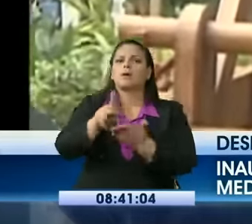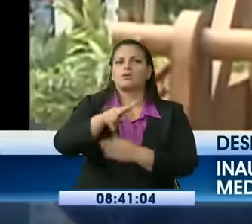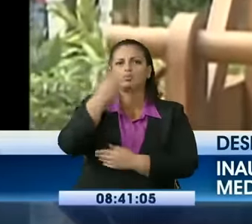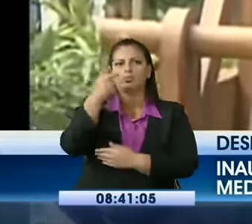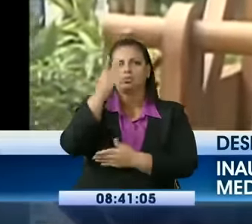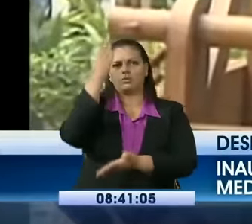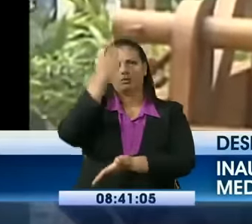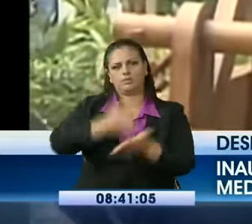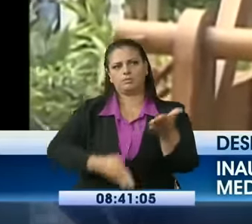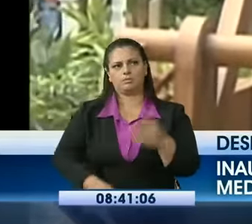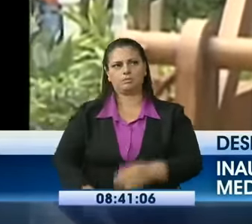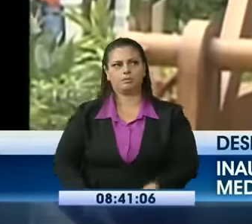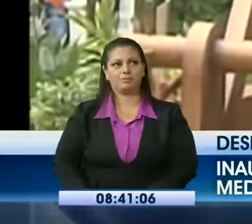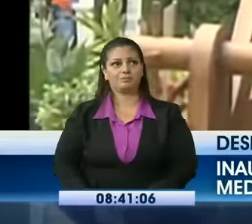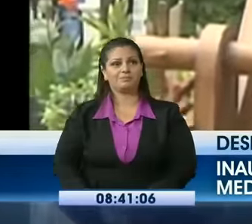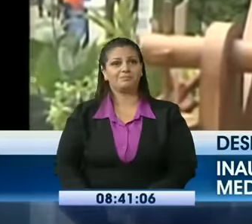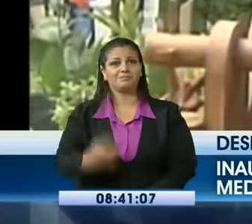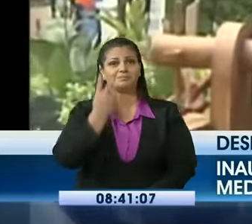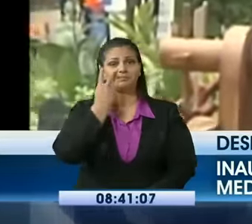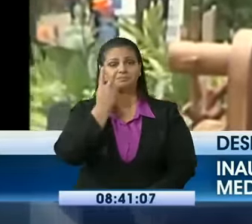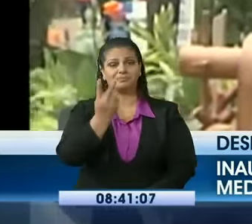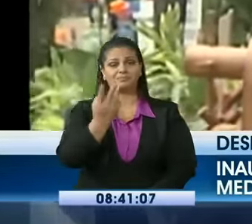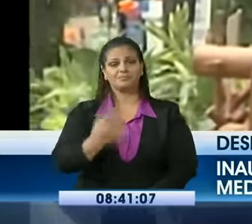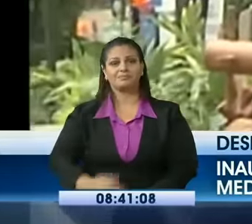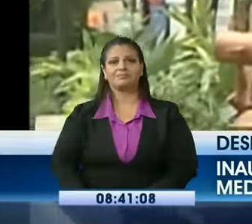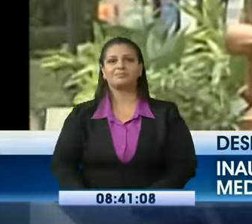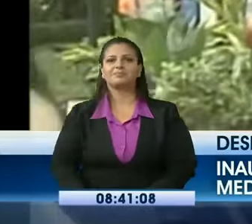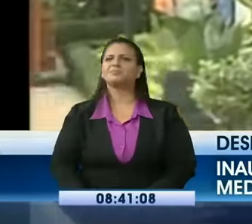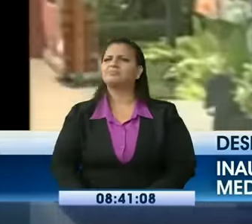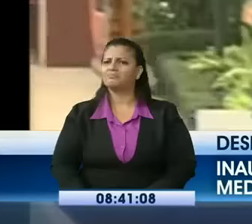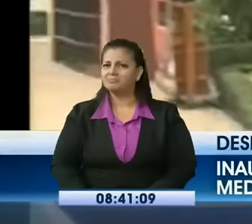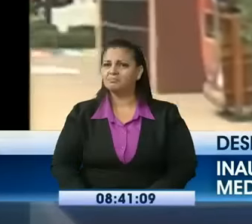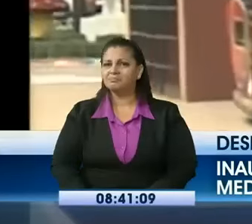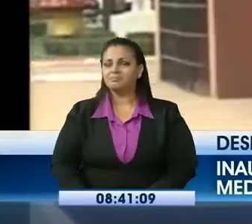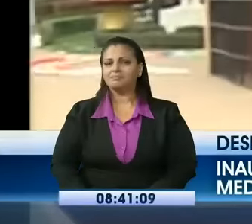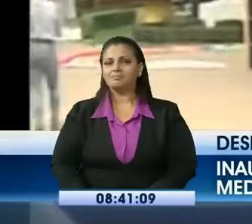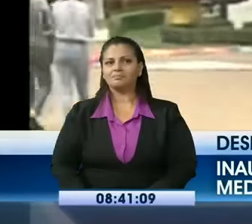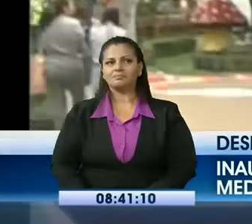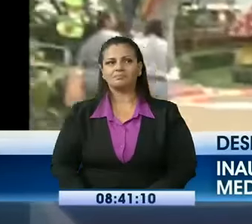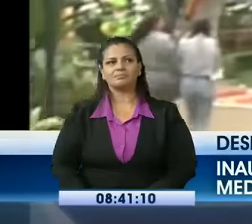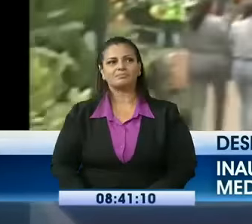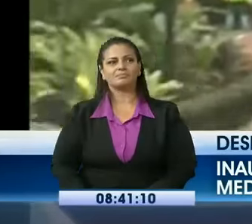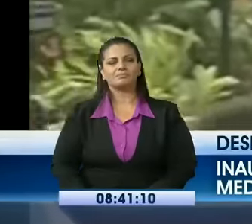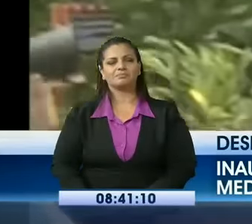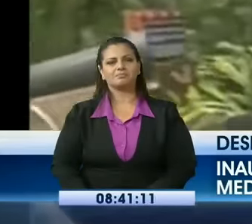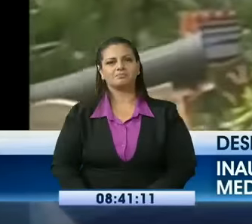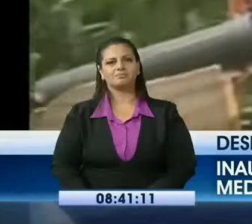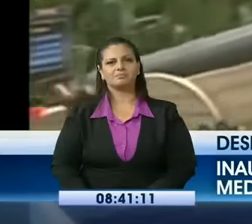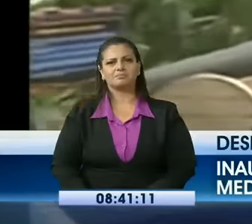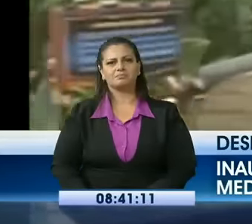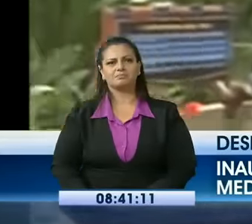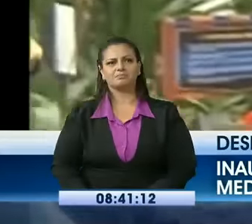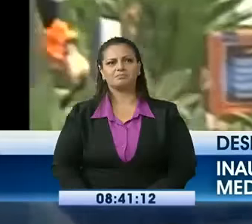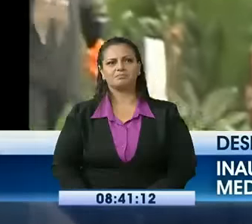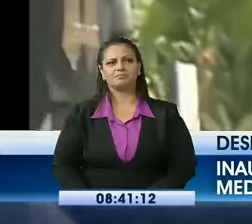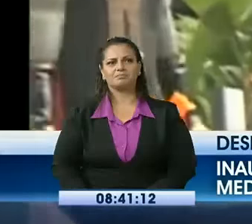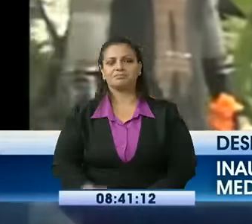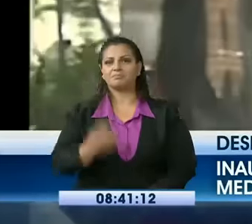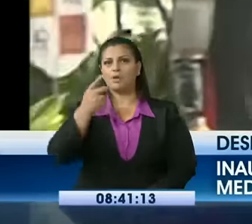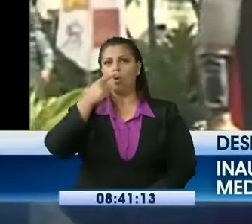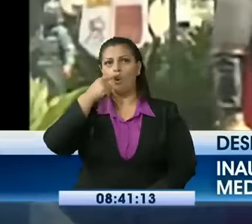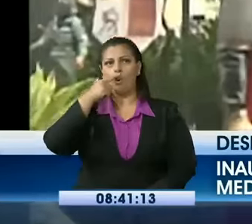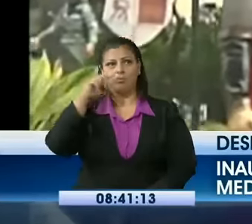sí, tenemos una catapulta ahí. Como te digo, hay cañones, catapultas. Ahí está el cañón. Así es. Y el famosísimo Thor también